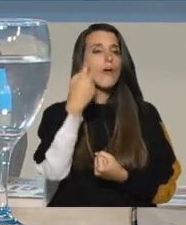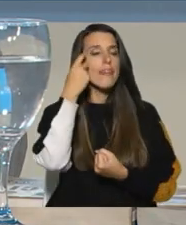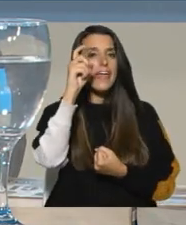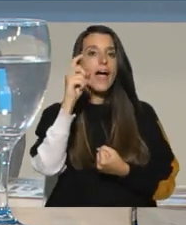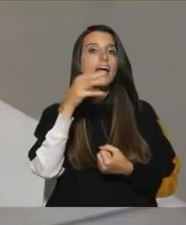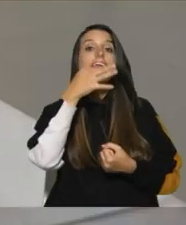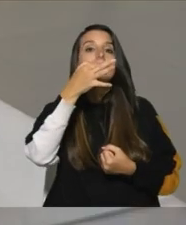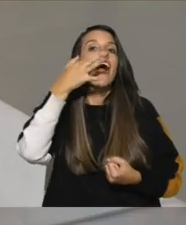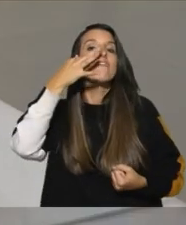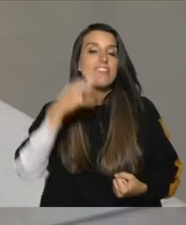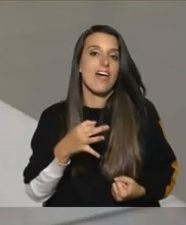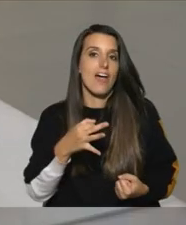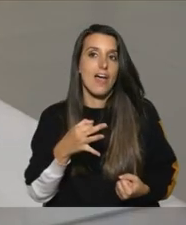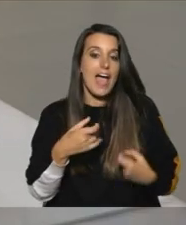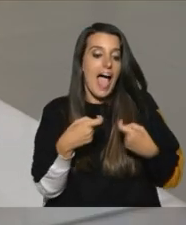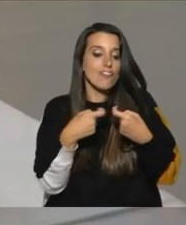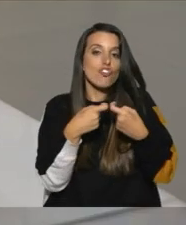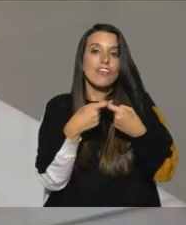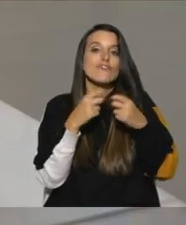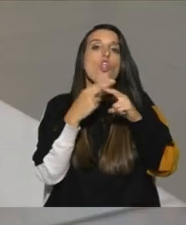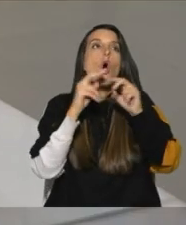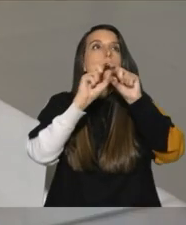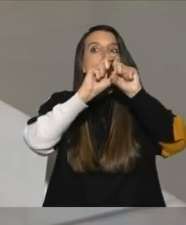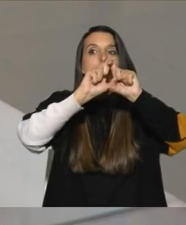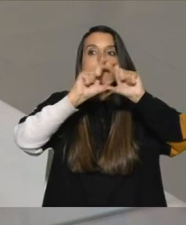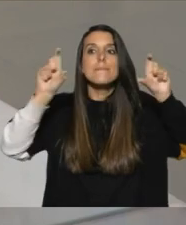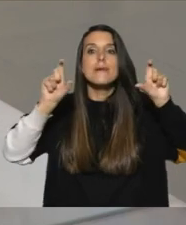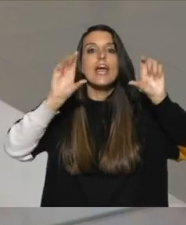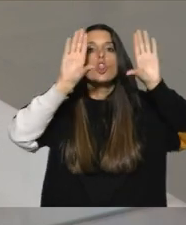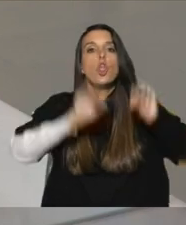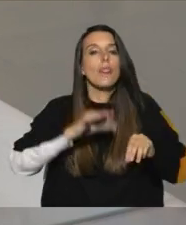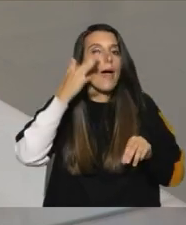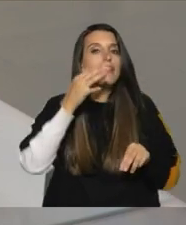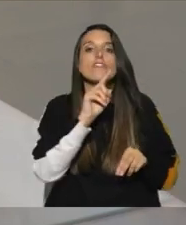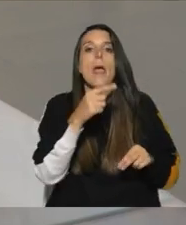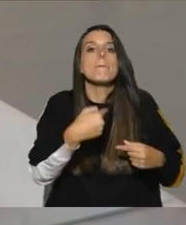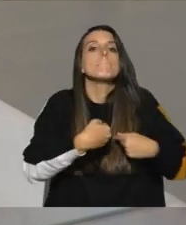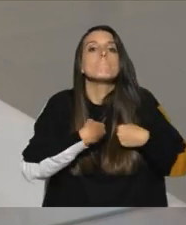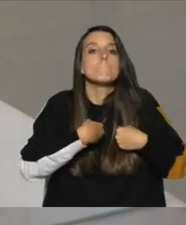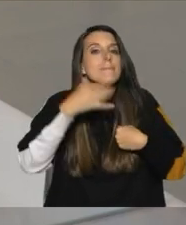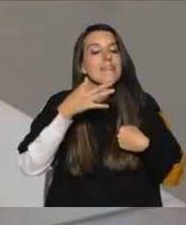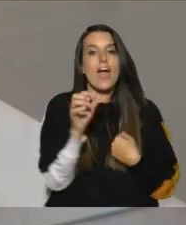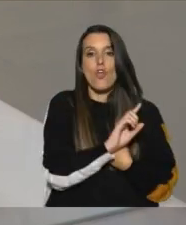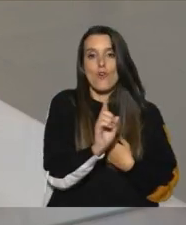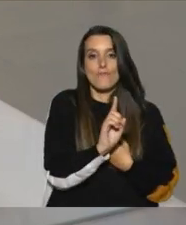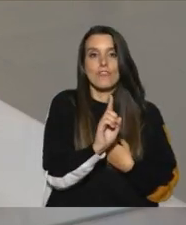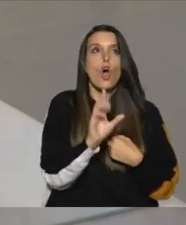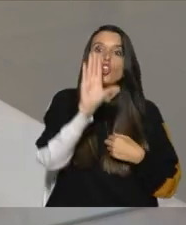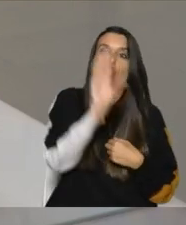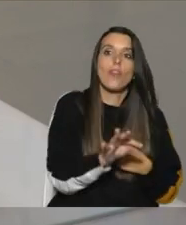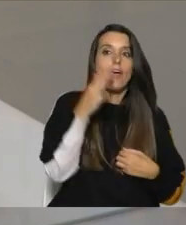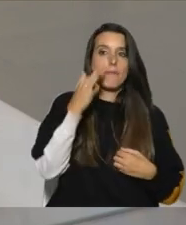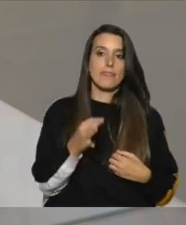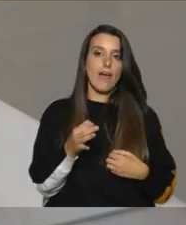diga la verdad. Por algo nuestra asociación dice toda la verdad, no nuestra verdad. Entonces, eso es de orden que